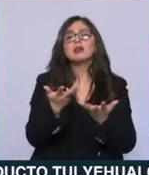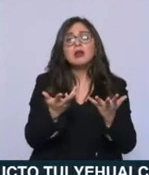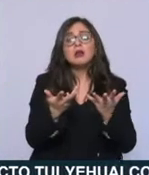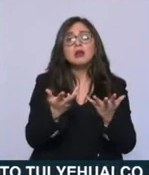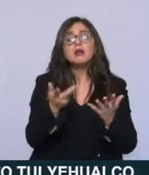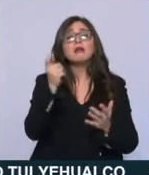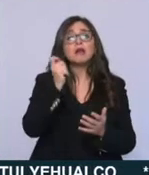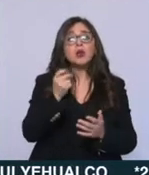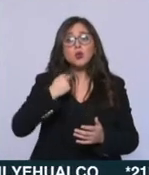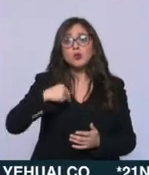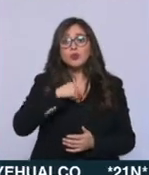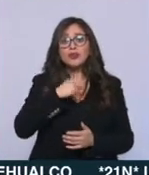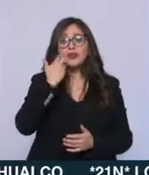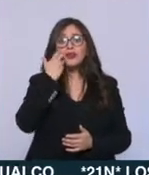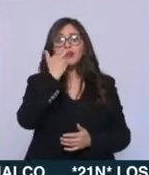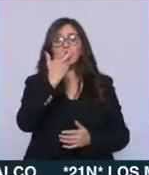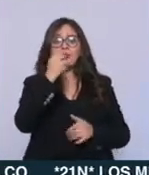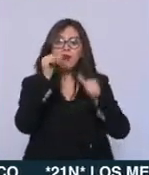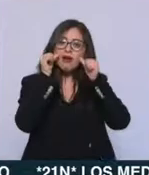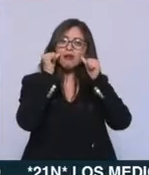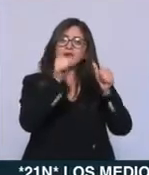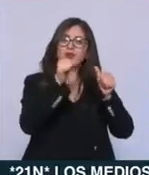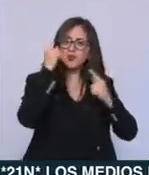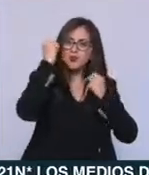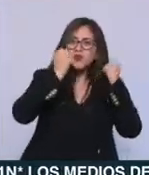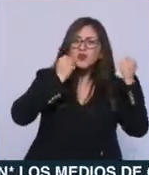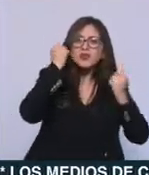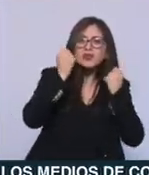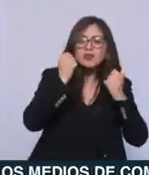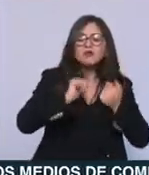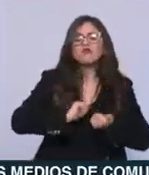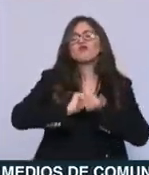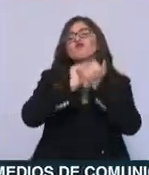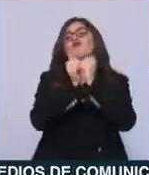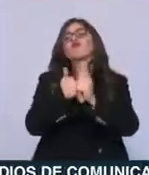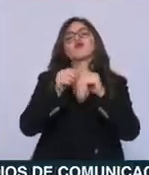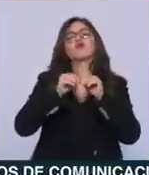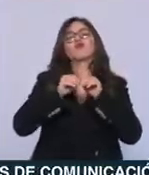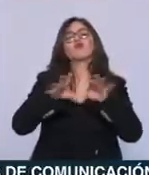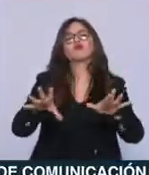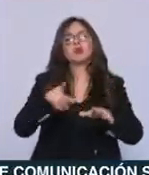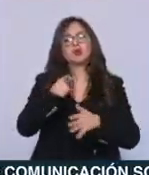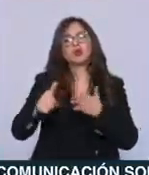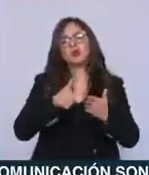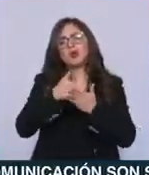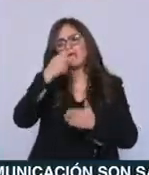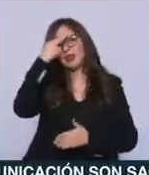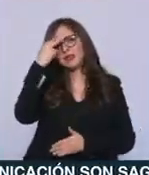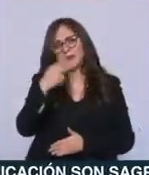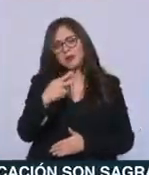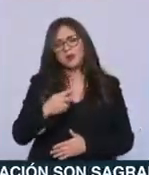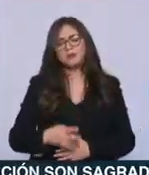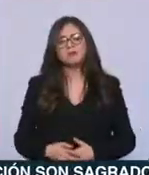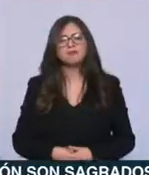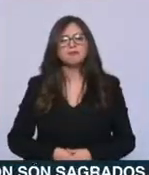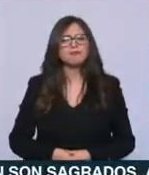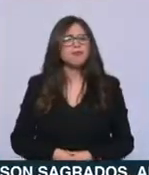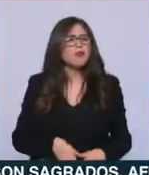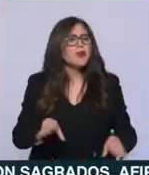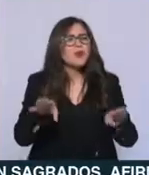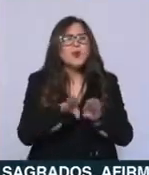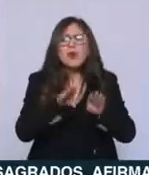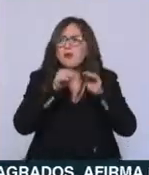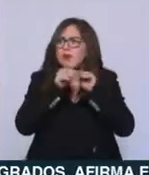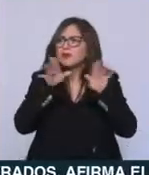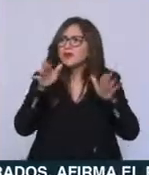vista turístico efectivamente lo capitalizamos. ¿Cómo capitalizarlo más, secretario? Porque la Ciudad de México sin duda alguna es un